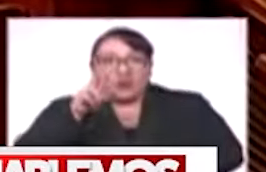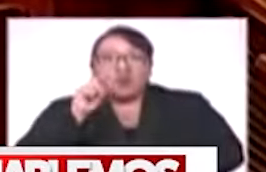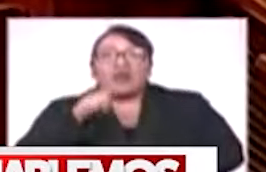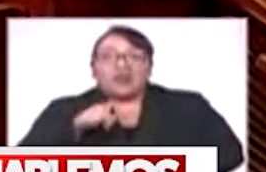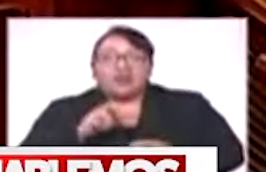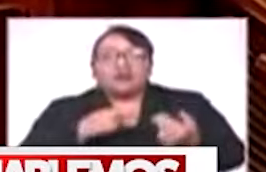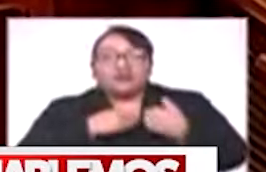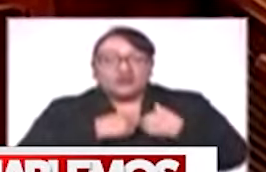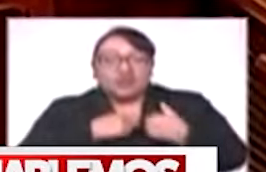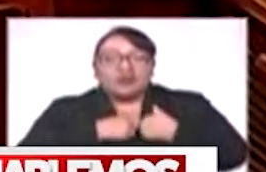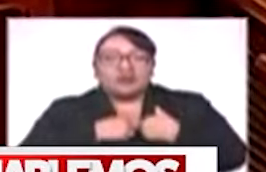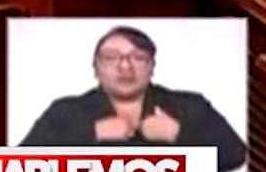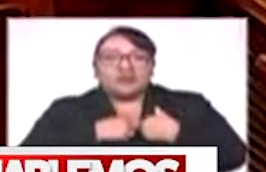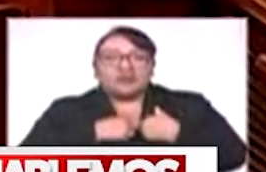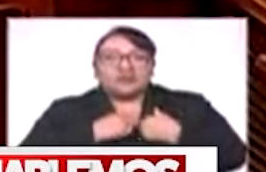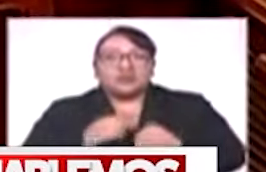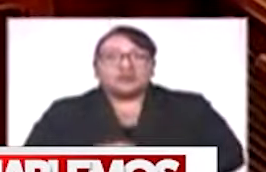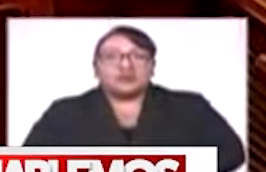es responsable,